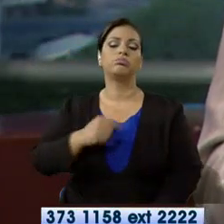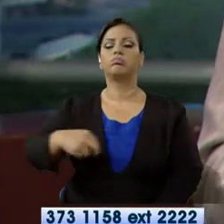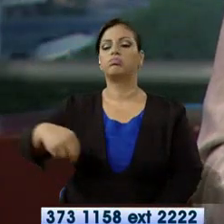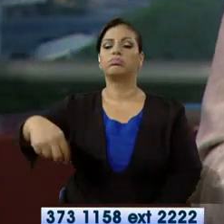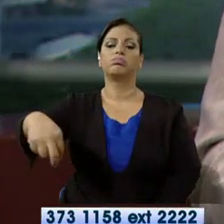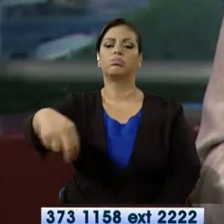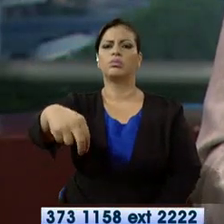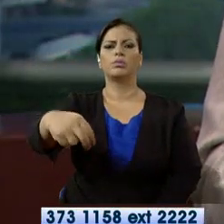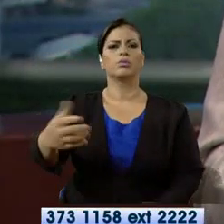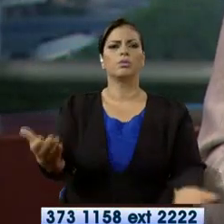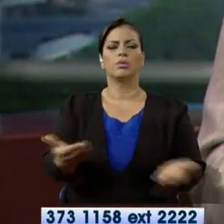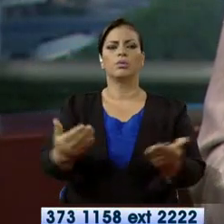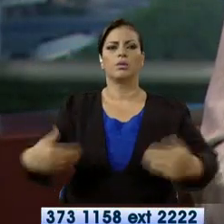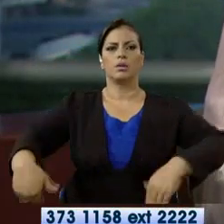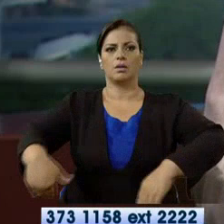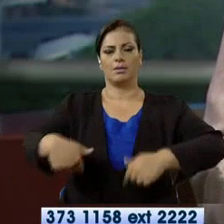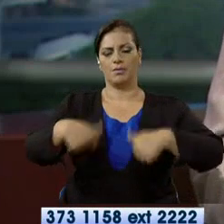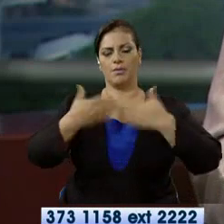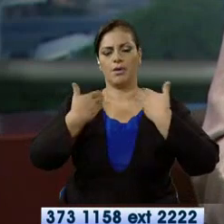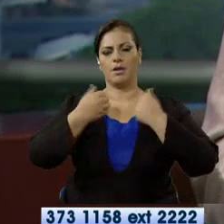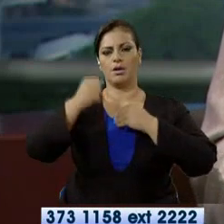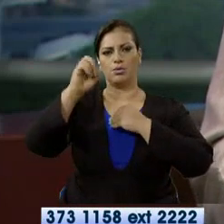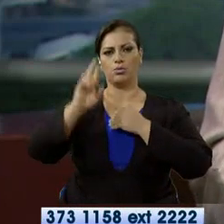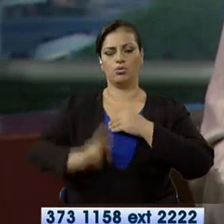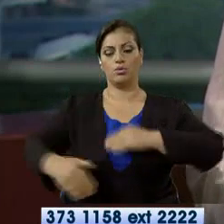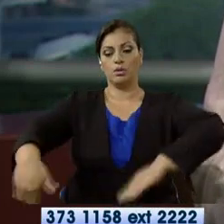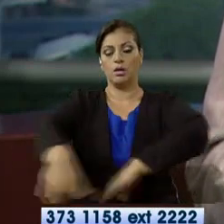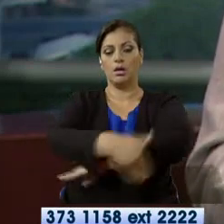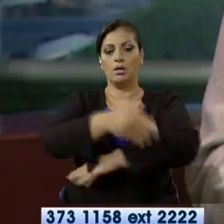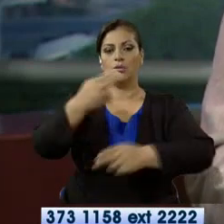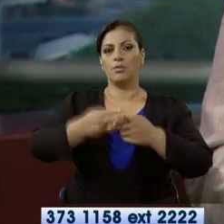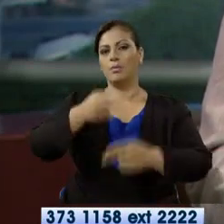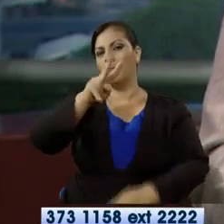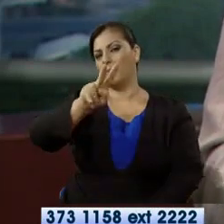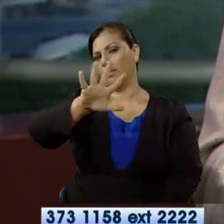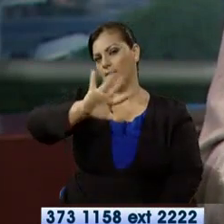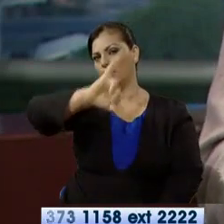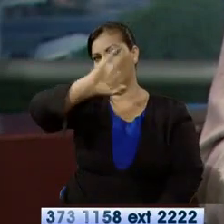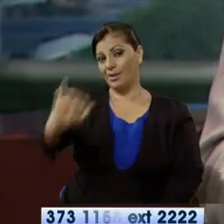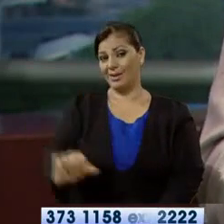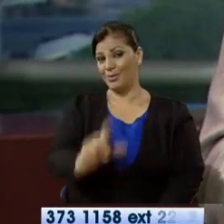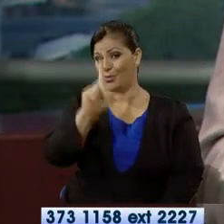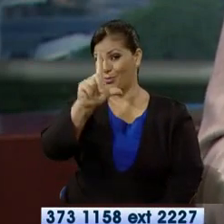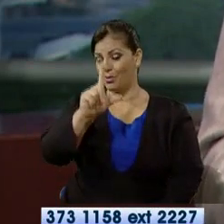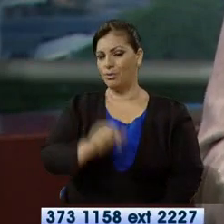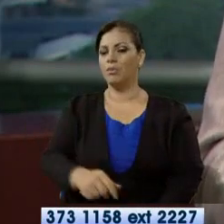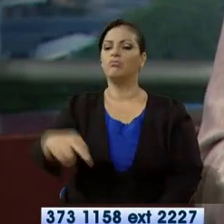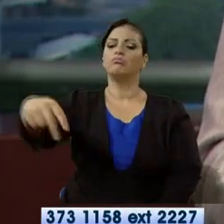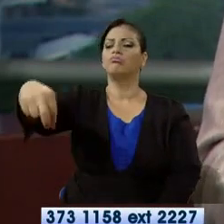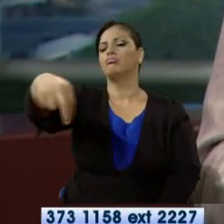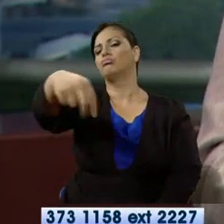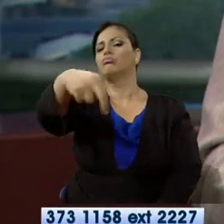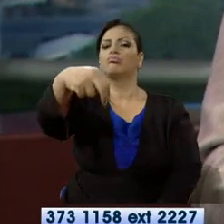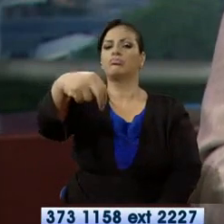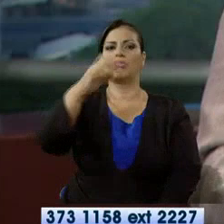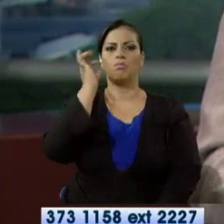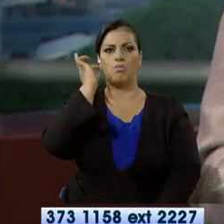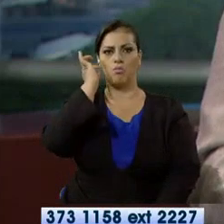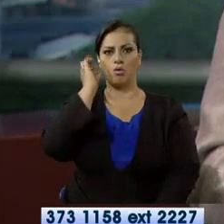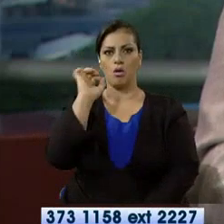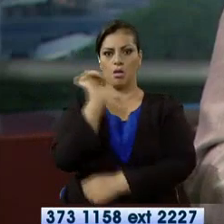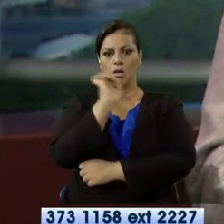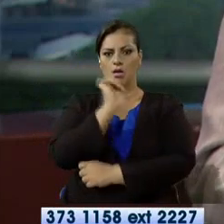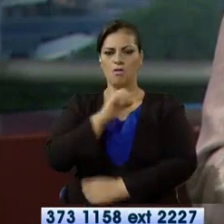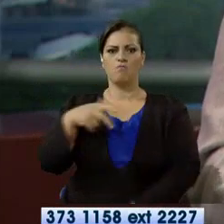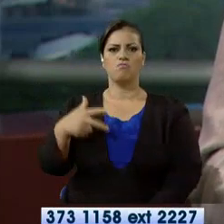de Julio al sur de Guayaquil. Según testigos, el vehículo que embistió a la mujer circulaba a exceso de